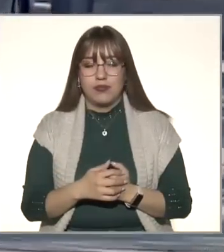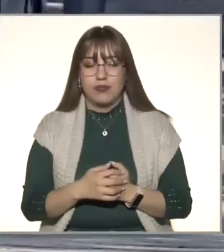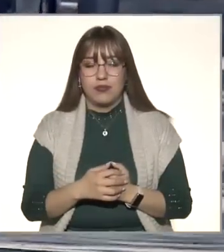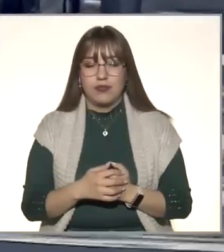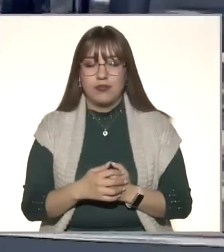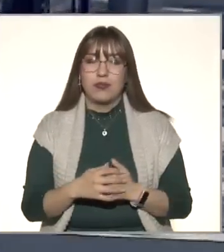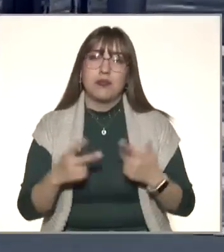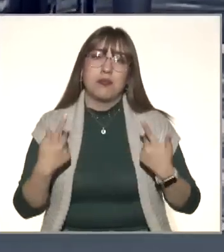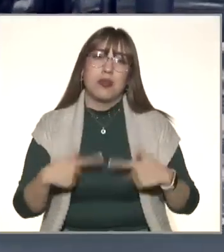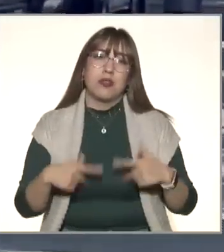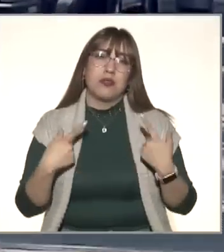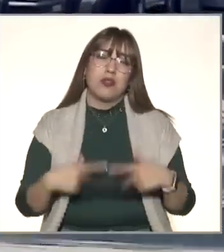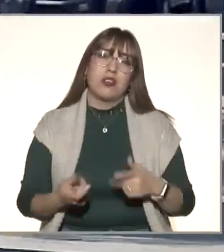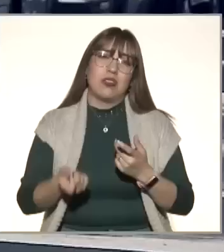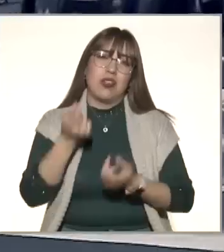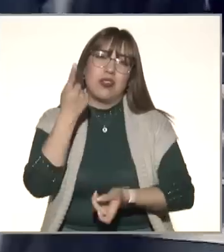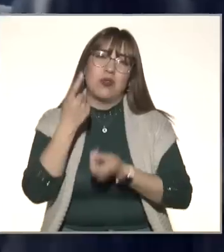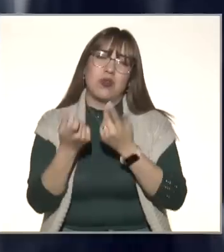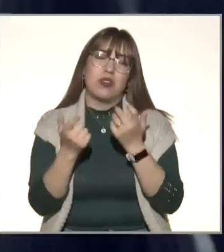románticos, sublimes,